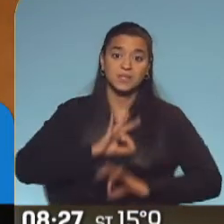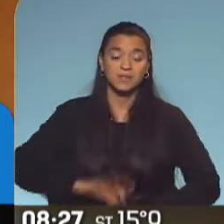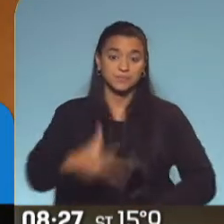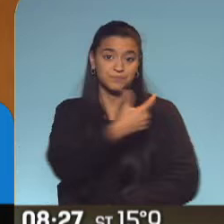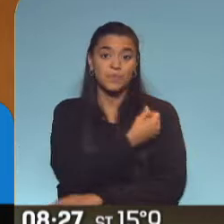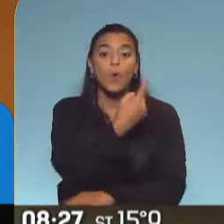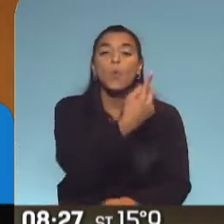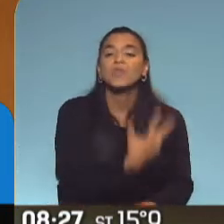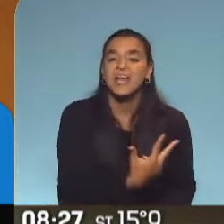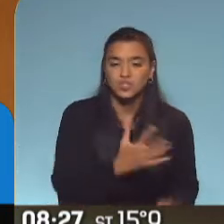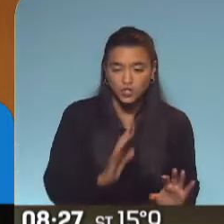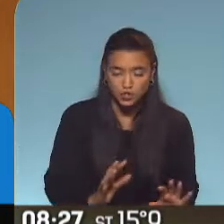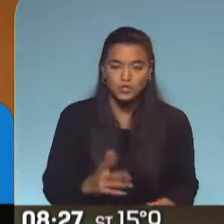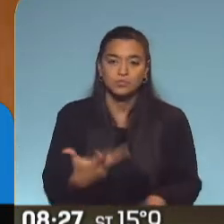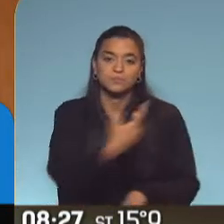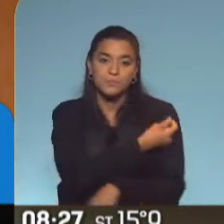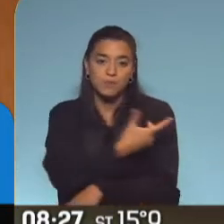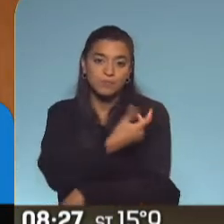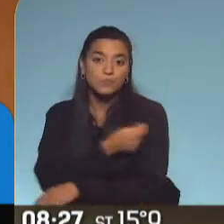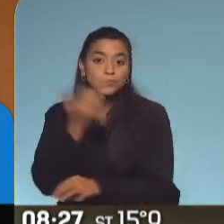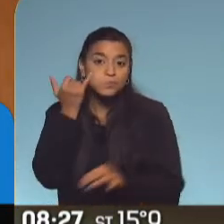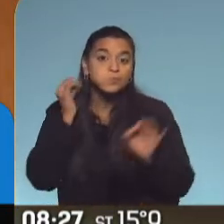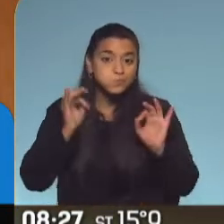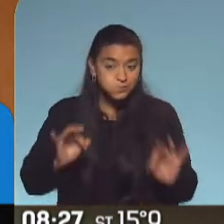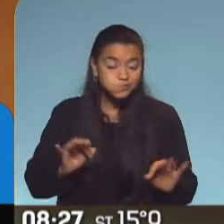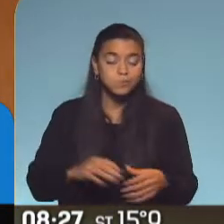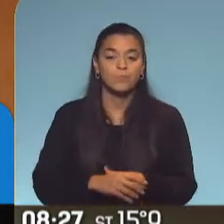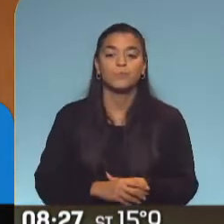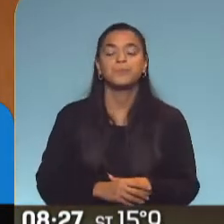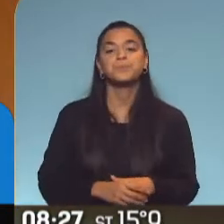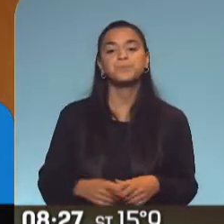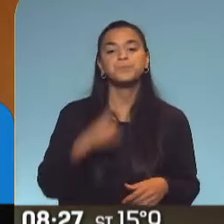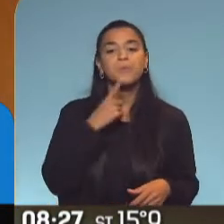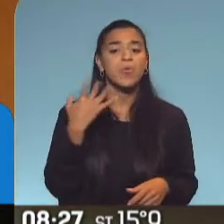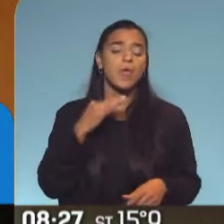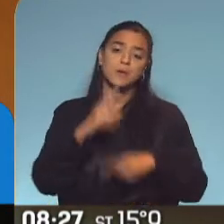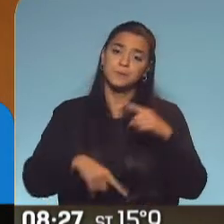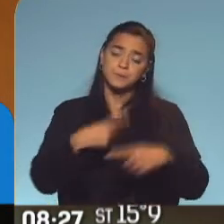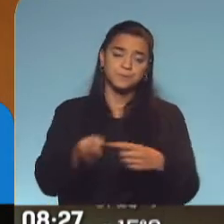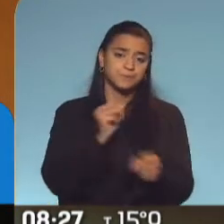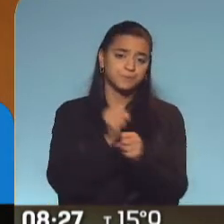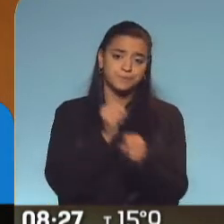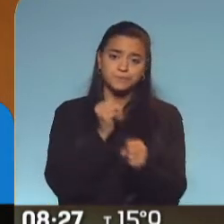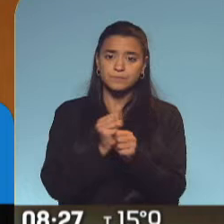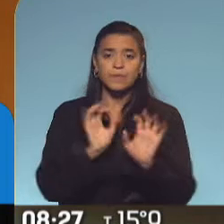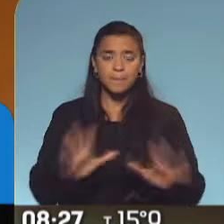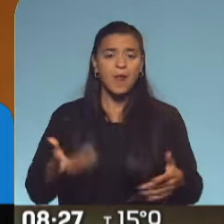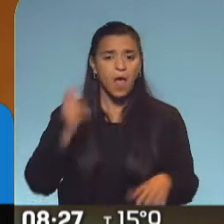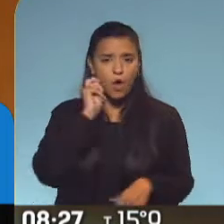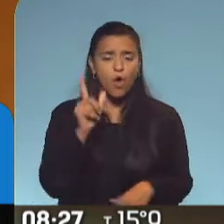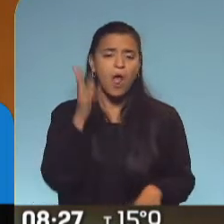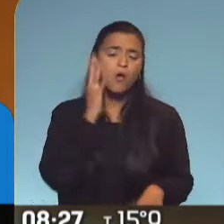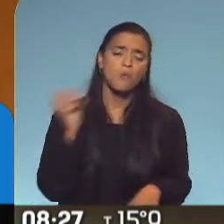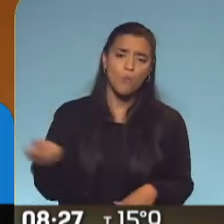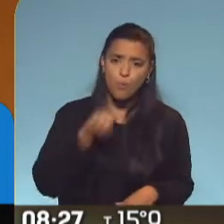tercio de los docentes y auxiliares de la educación obligatoria ya están vacunados y tenemos que seguir trabajando en esa agenda para lograr algo muy